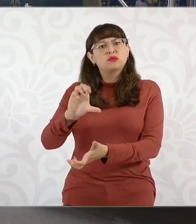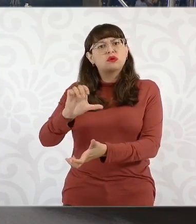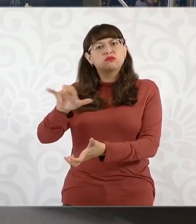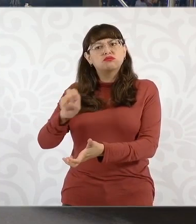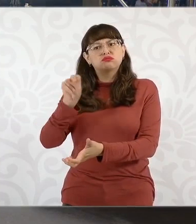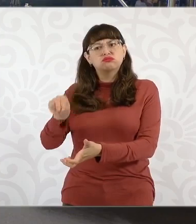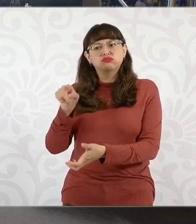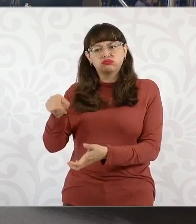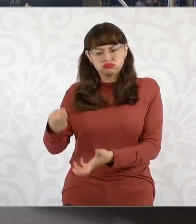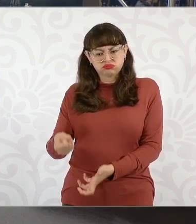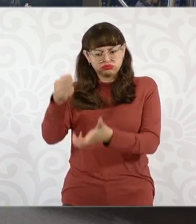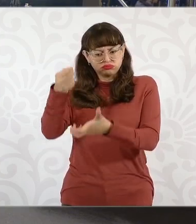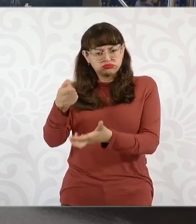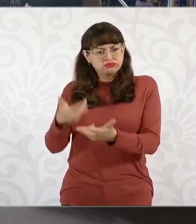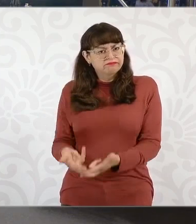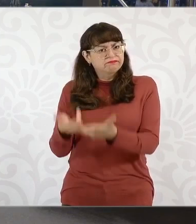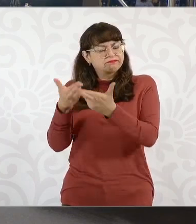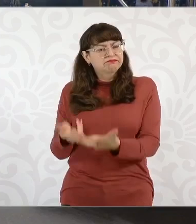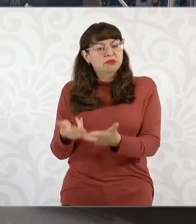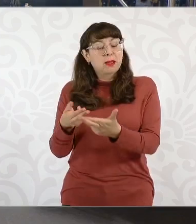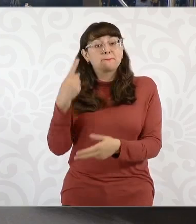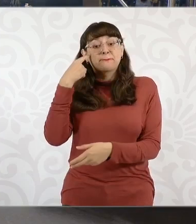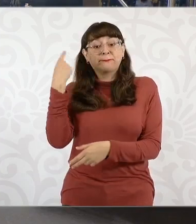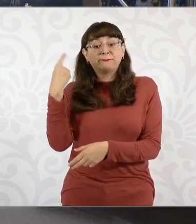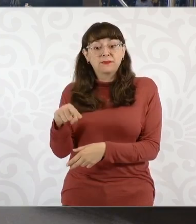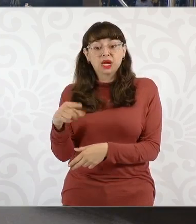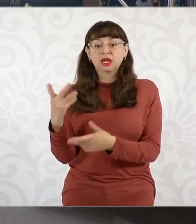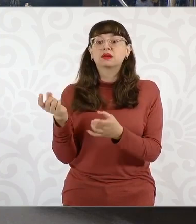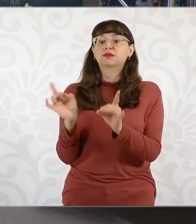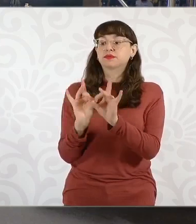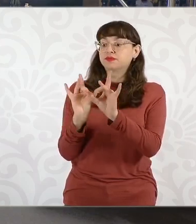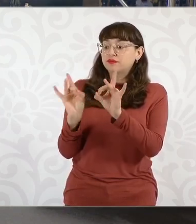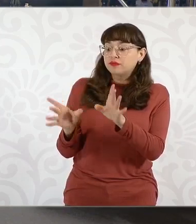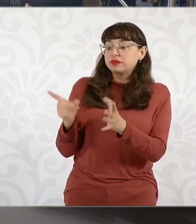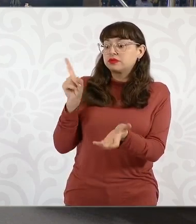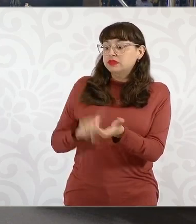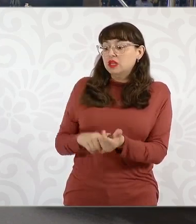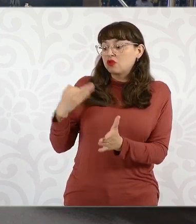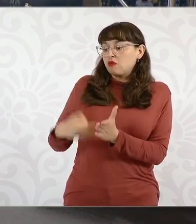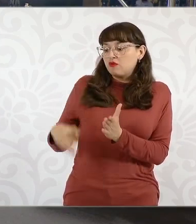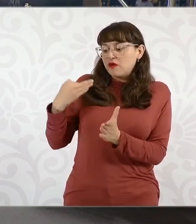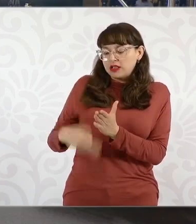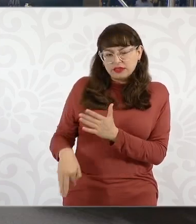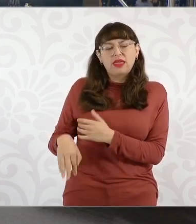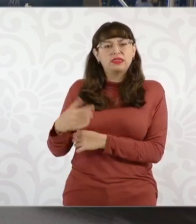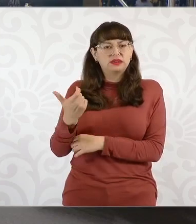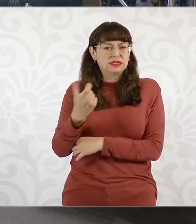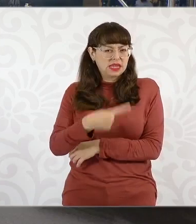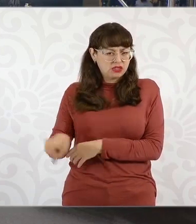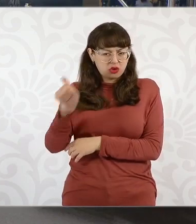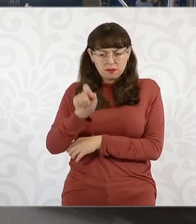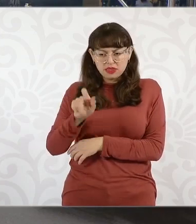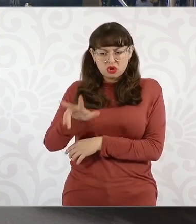la Corte con este recurso pues haga frente a un déficit que asciende a 128